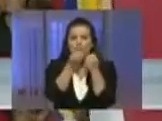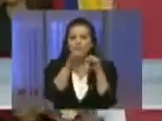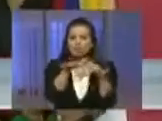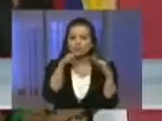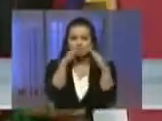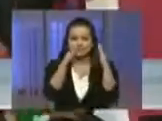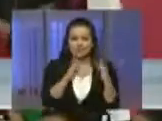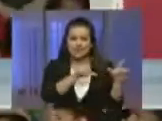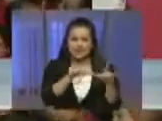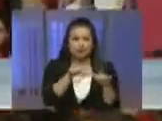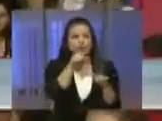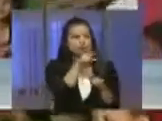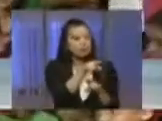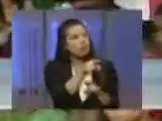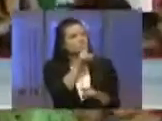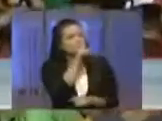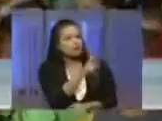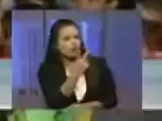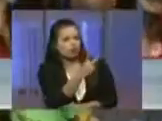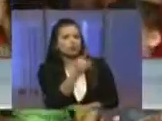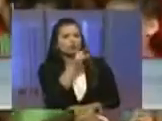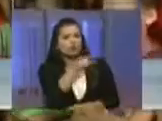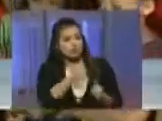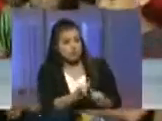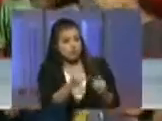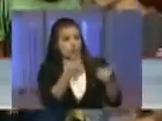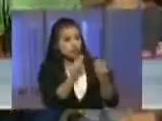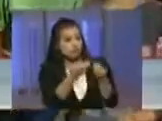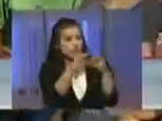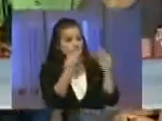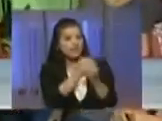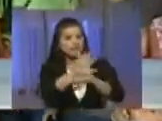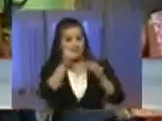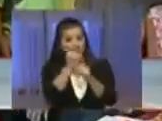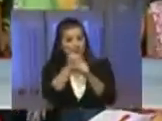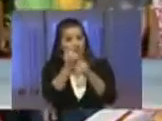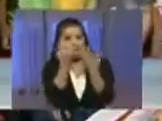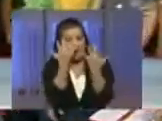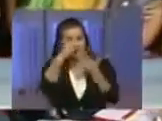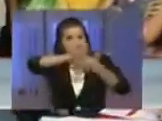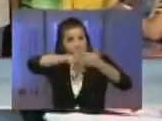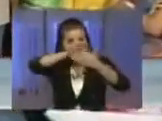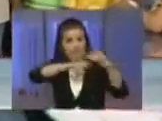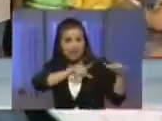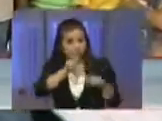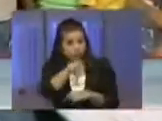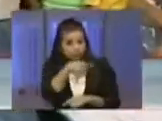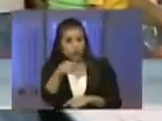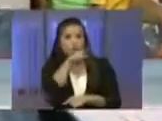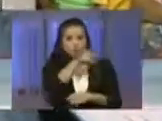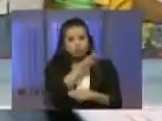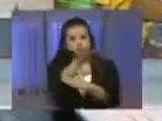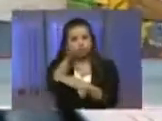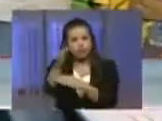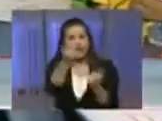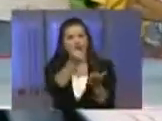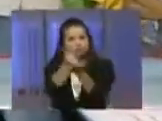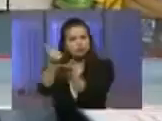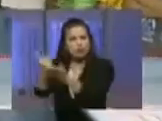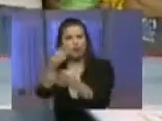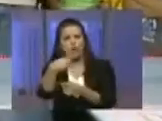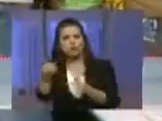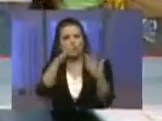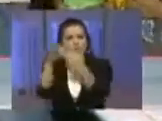con tus hijos tu familia Tú trabajaste cuéntanos también Cómo fue ese trabajo que has trabajado en toda la comunidad antes de decir los